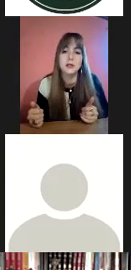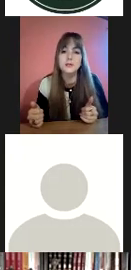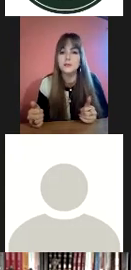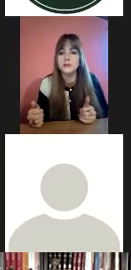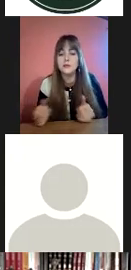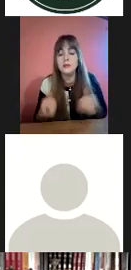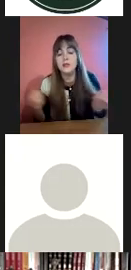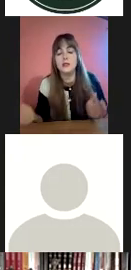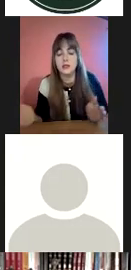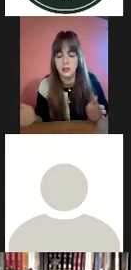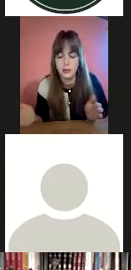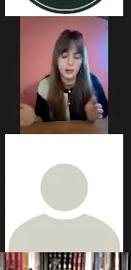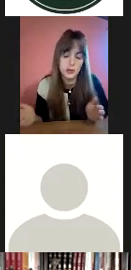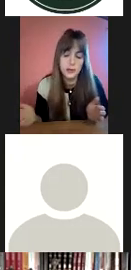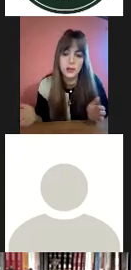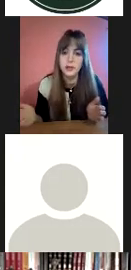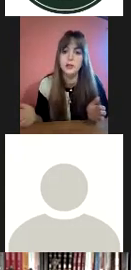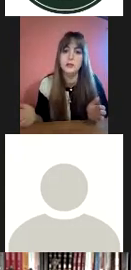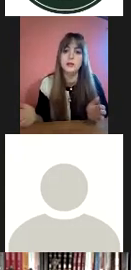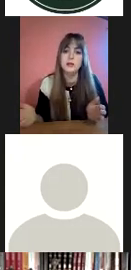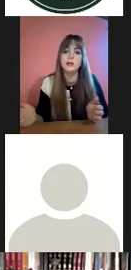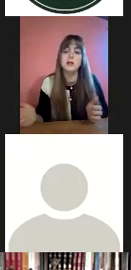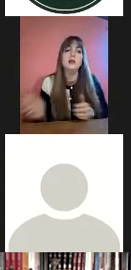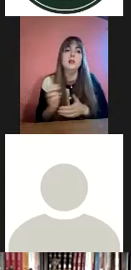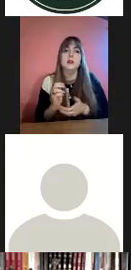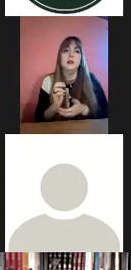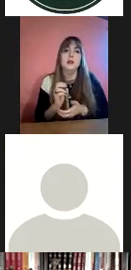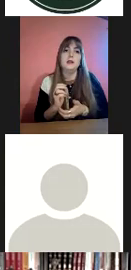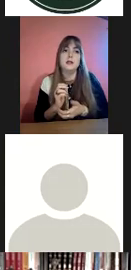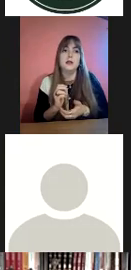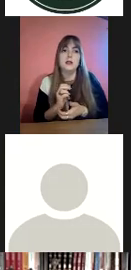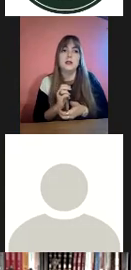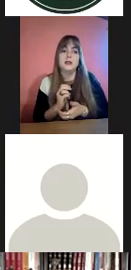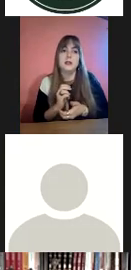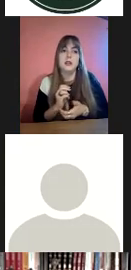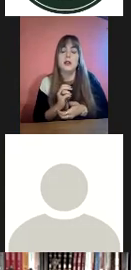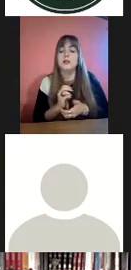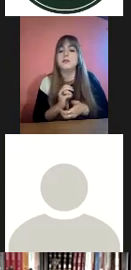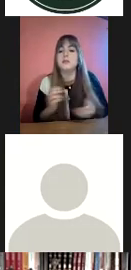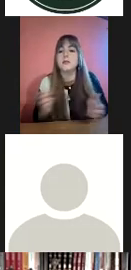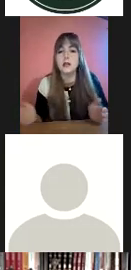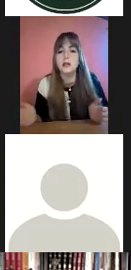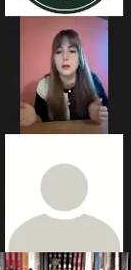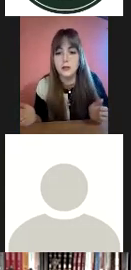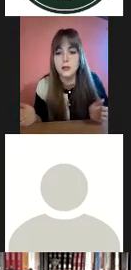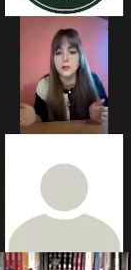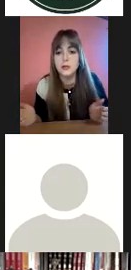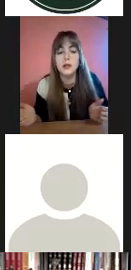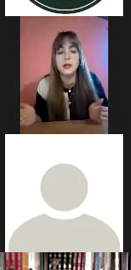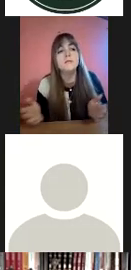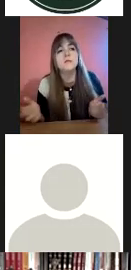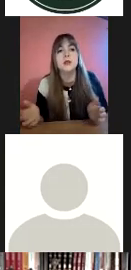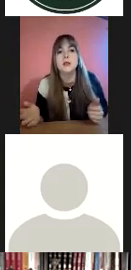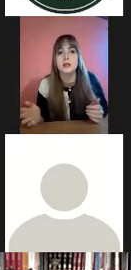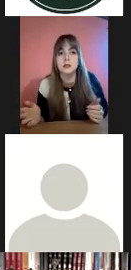haga cargo de este tipo de problemas, ¿no? Lamentablemente, decir que los gatos que quedaron abandonados son un